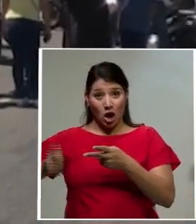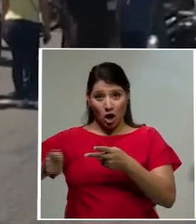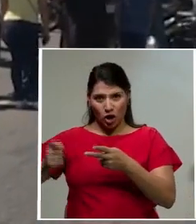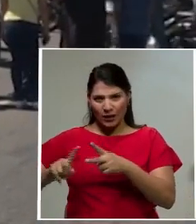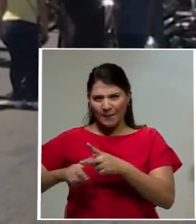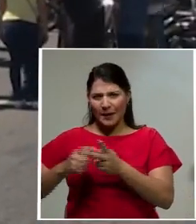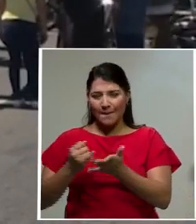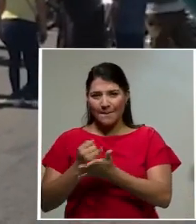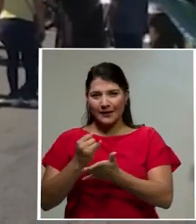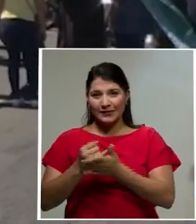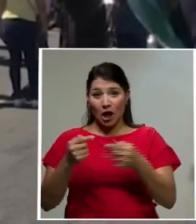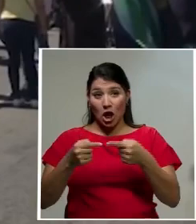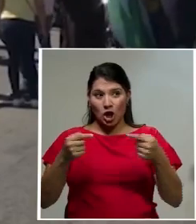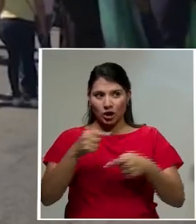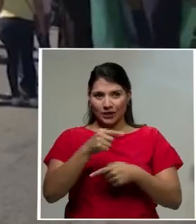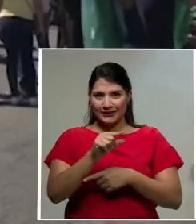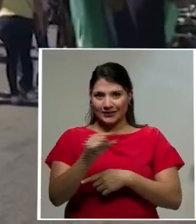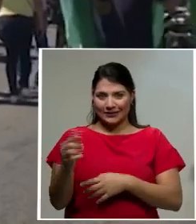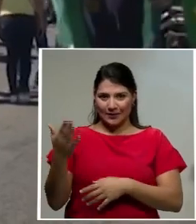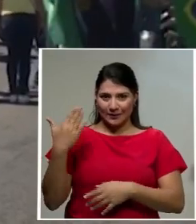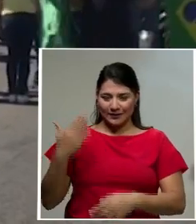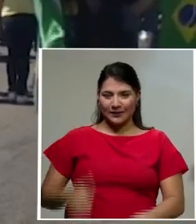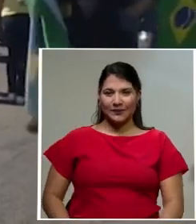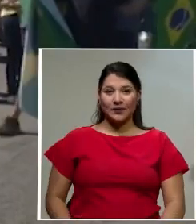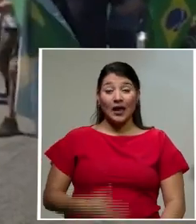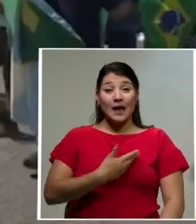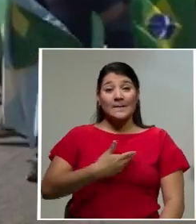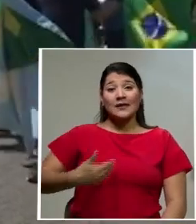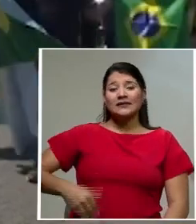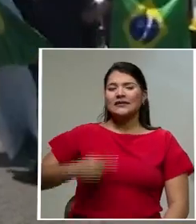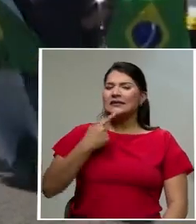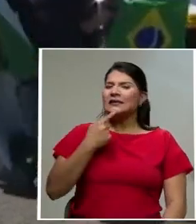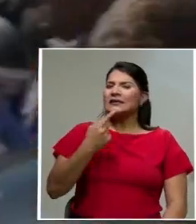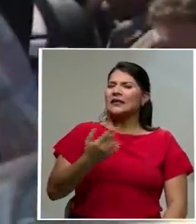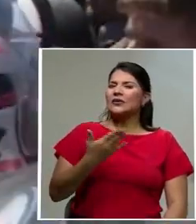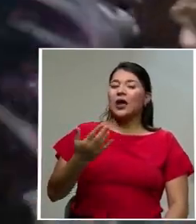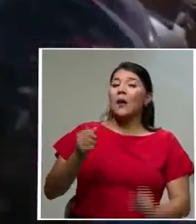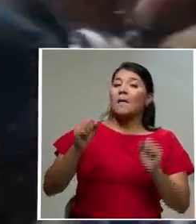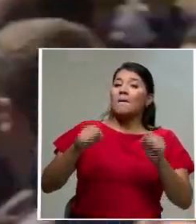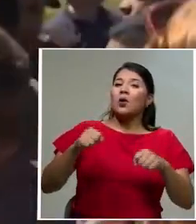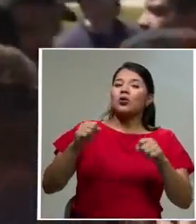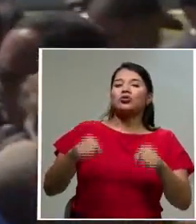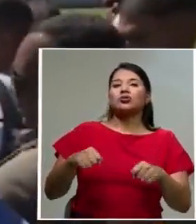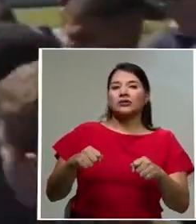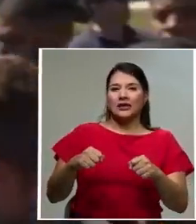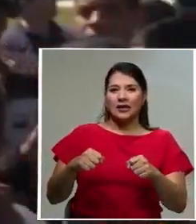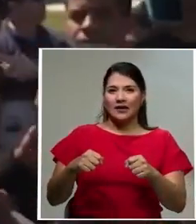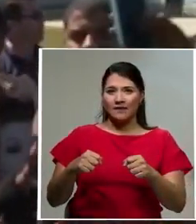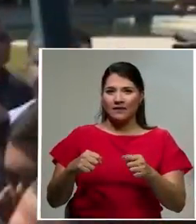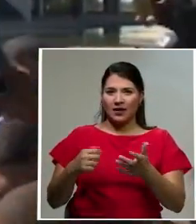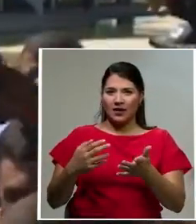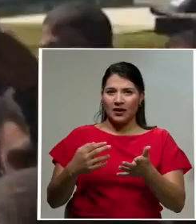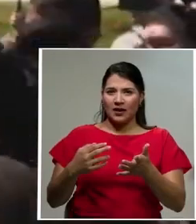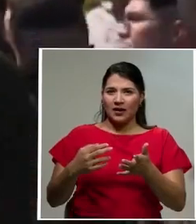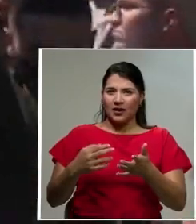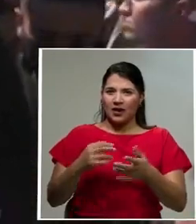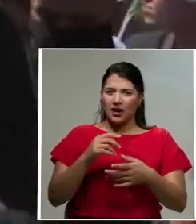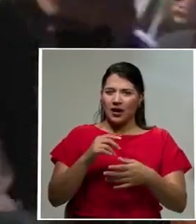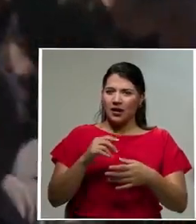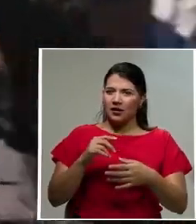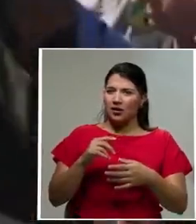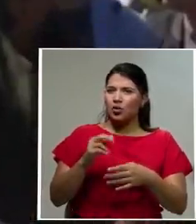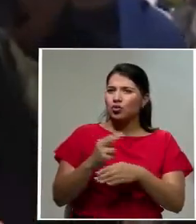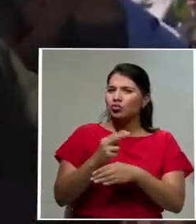en su contra la semana pasada. El mandatario amenazó con la posibilidad de emplear un antídoto fuera de la Constitución, contra